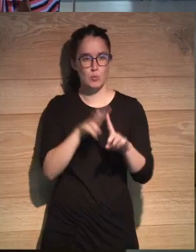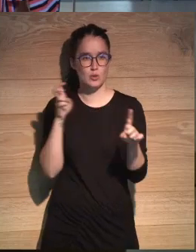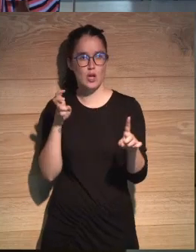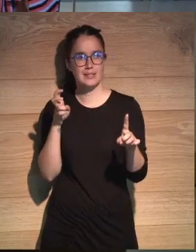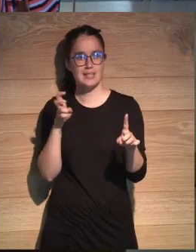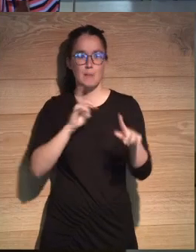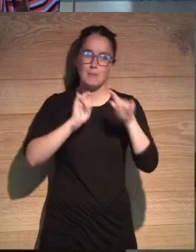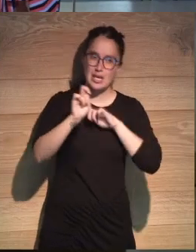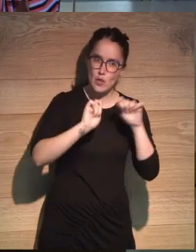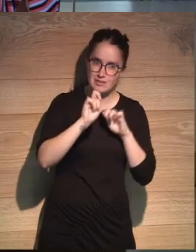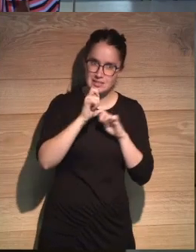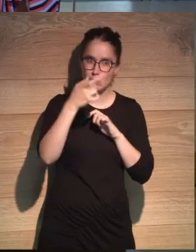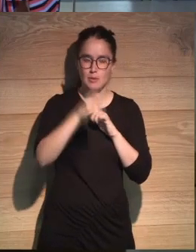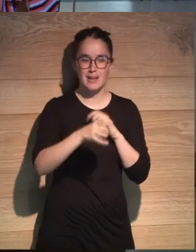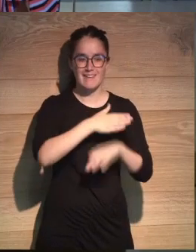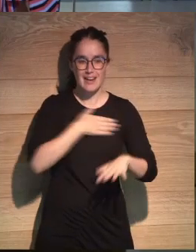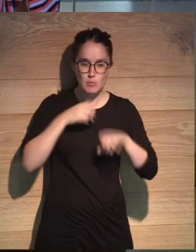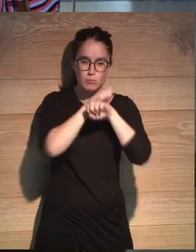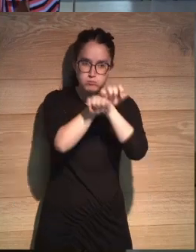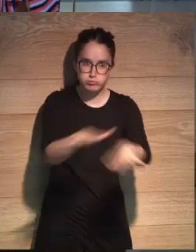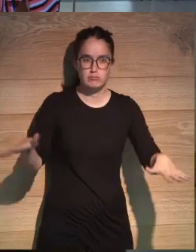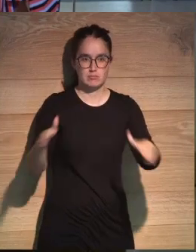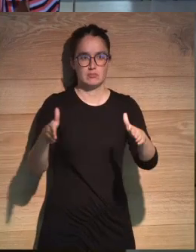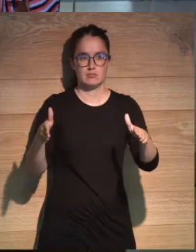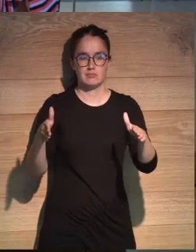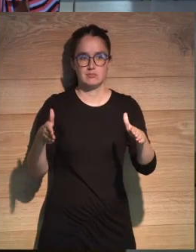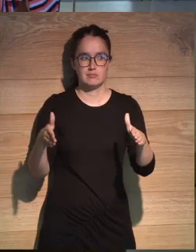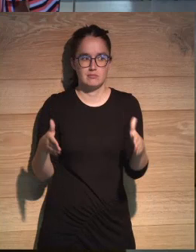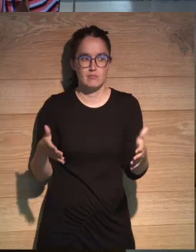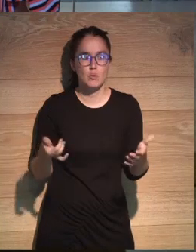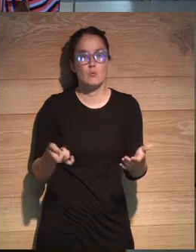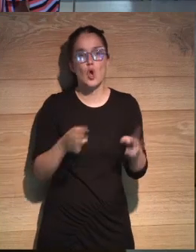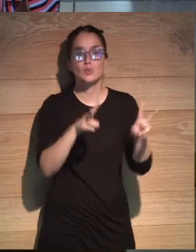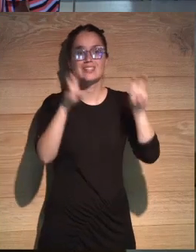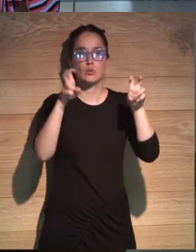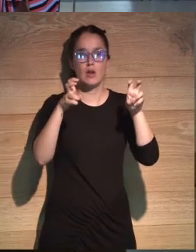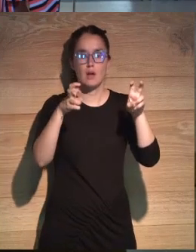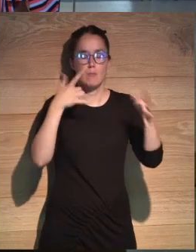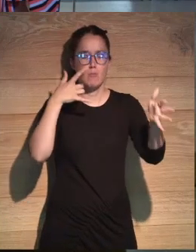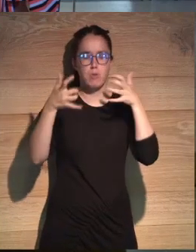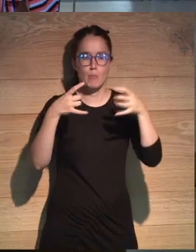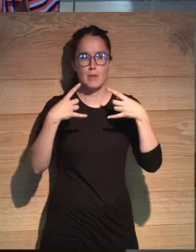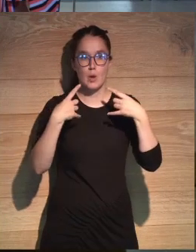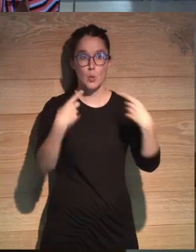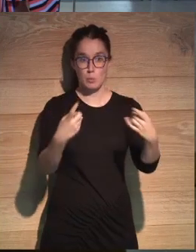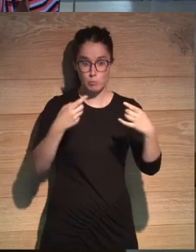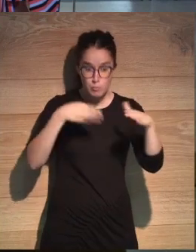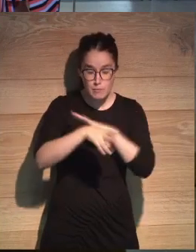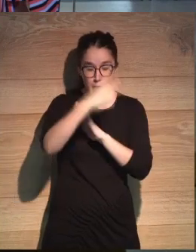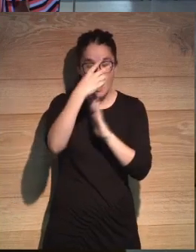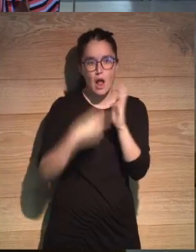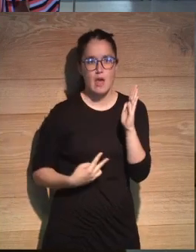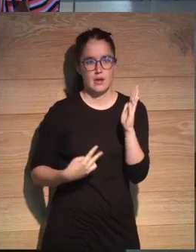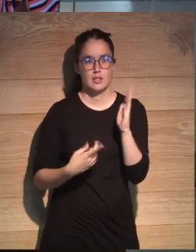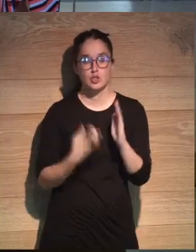poco periodística y queremos llegar al público a través de un titular que llame la atención periodísticamente. Yo sé que muchas